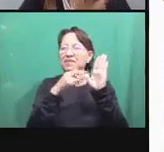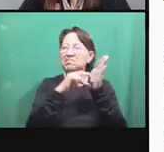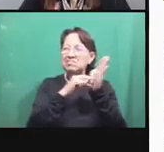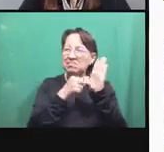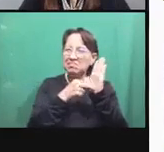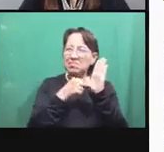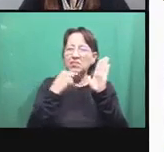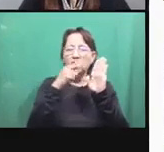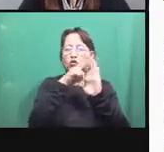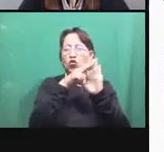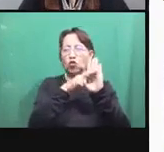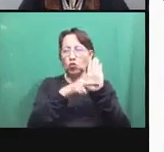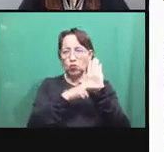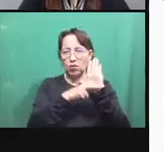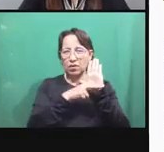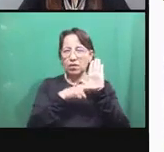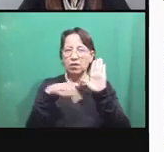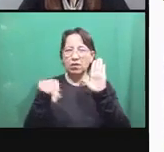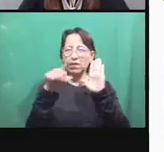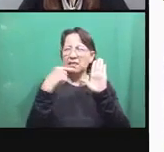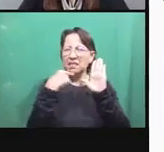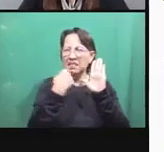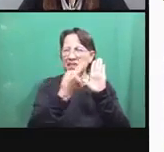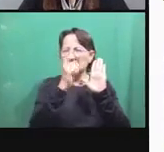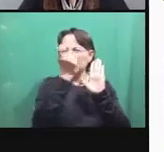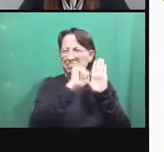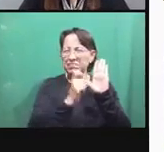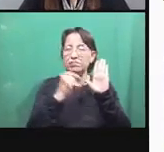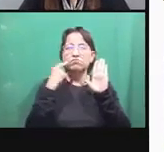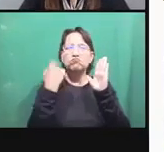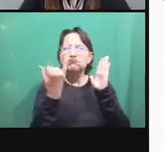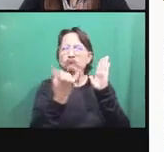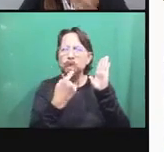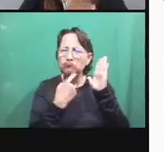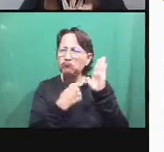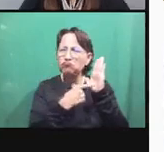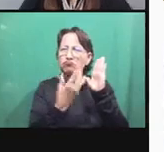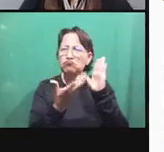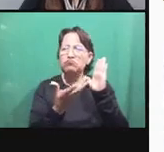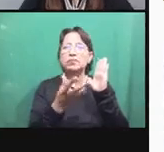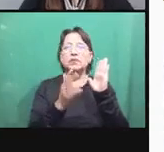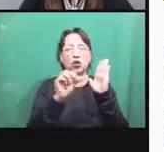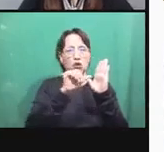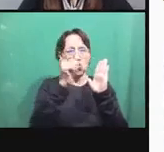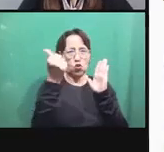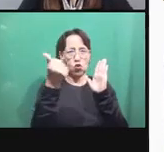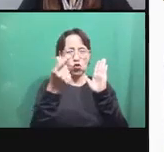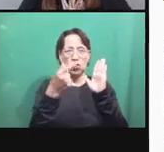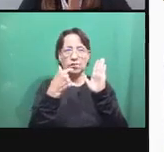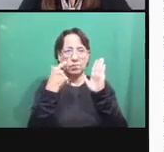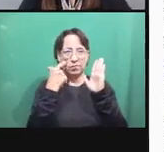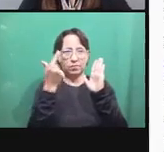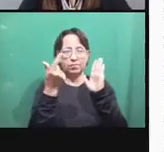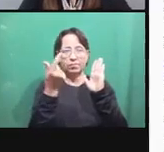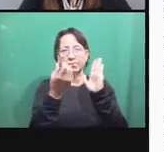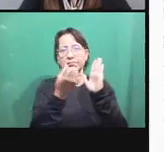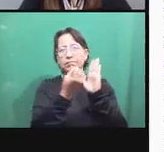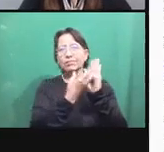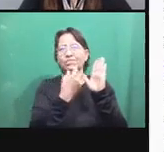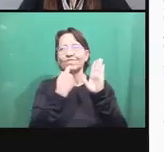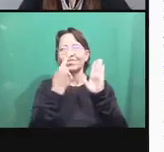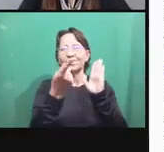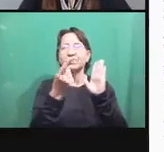que normativamente regula el graffiti. Entonces muestra el graffiti como en la siguiente diapositiva, como toda forma de